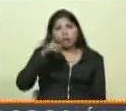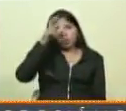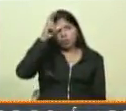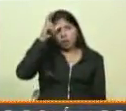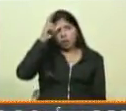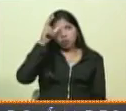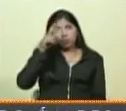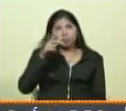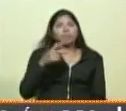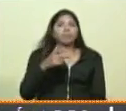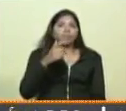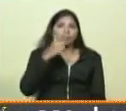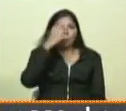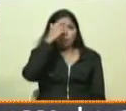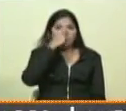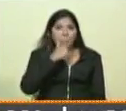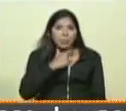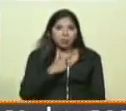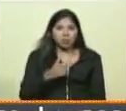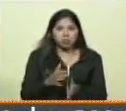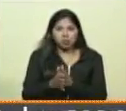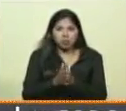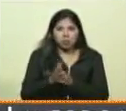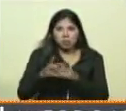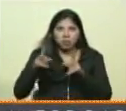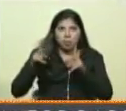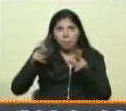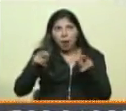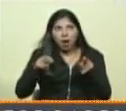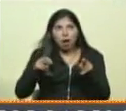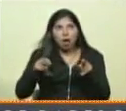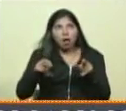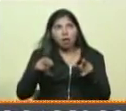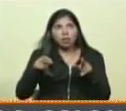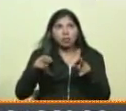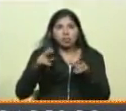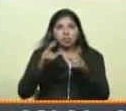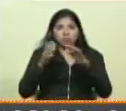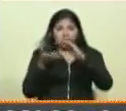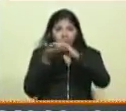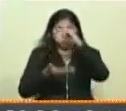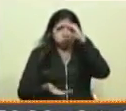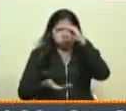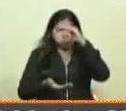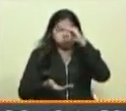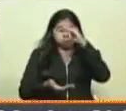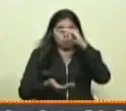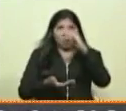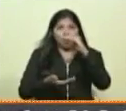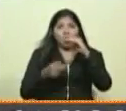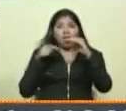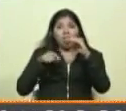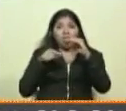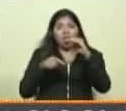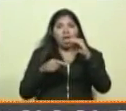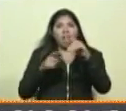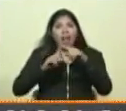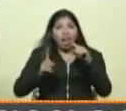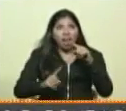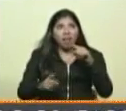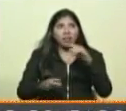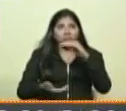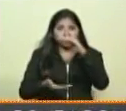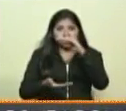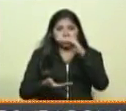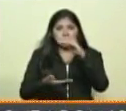falleció una persona tratando de sabotear este transformador que está en zona rural. Igual que esta